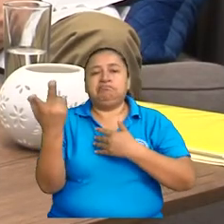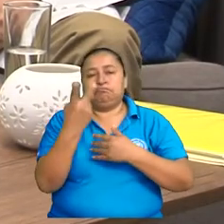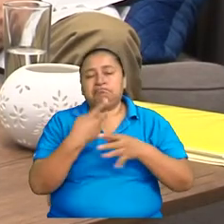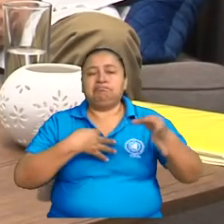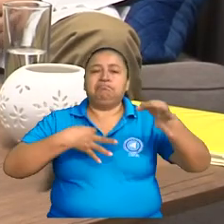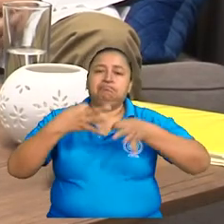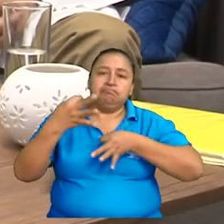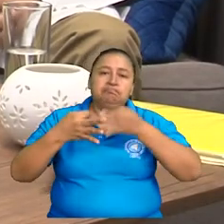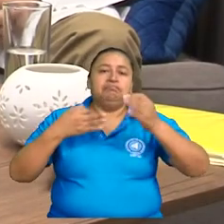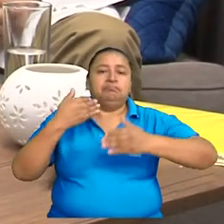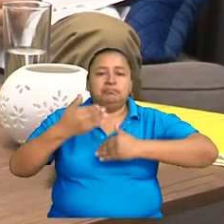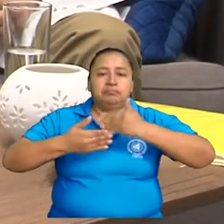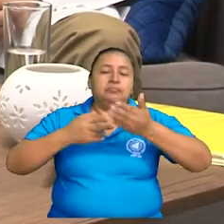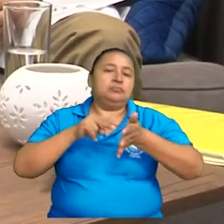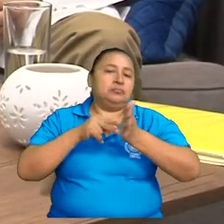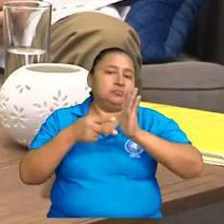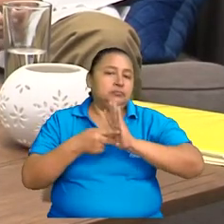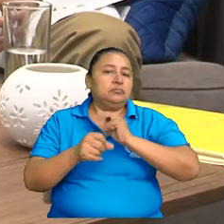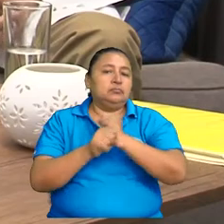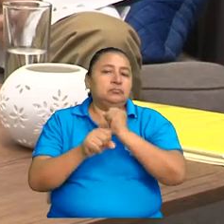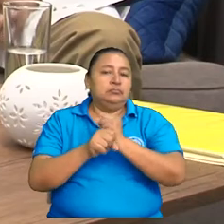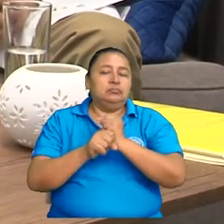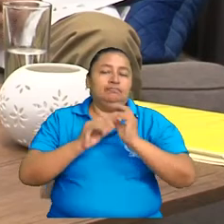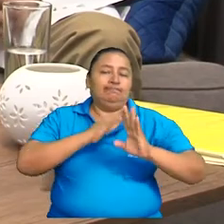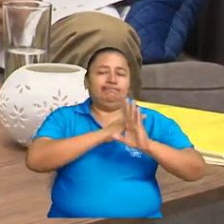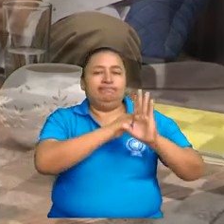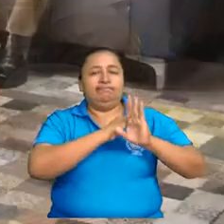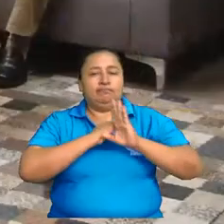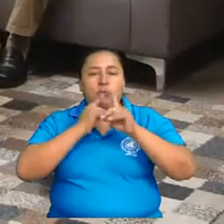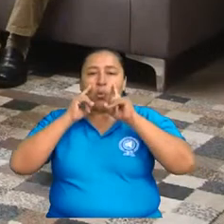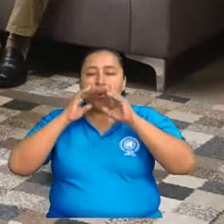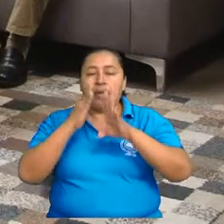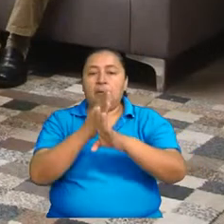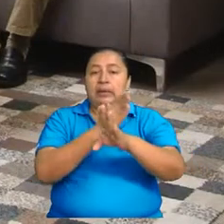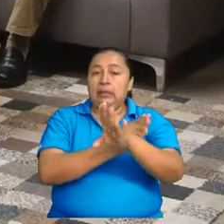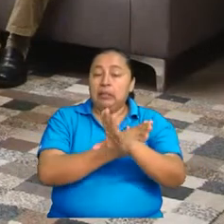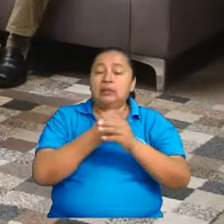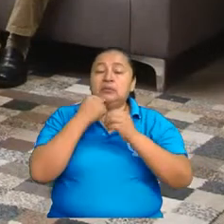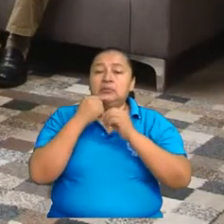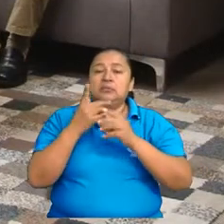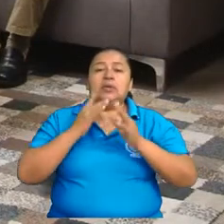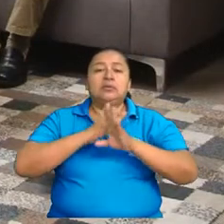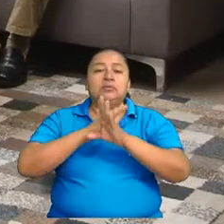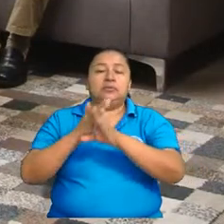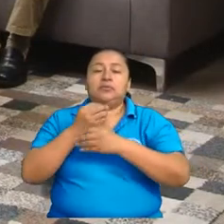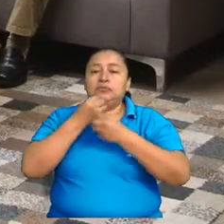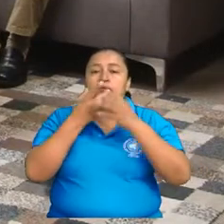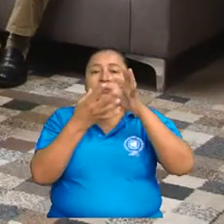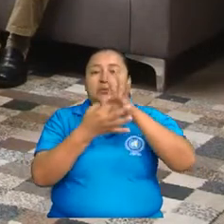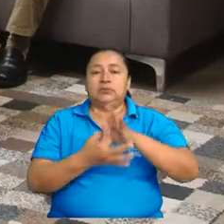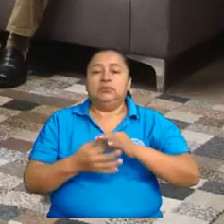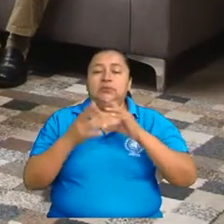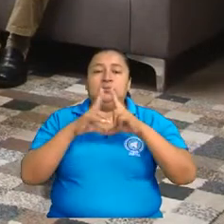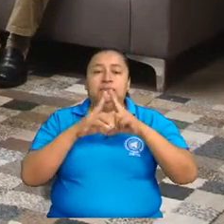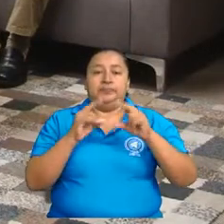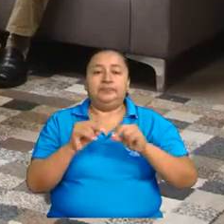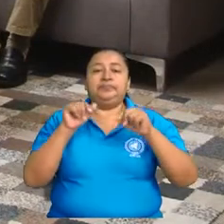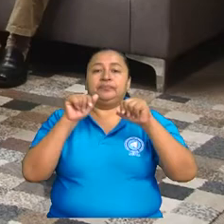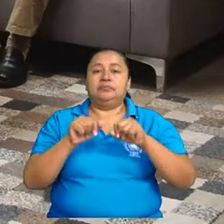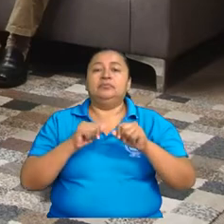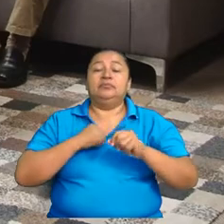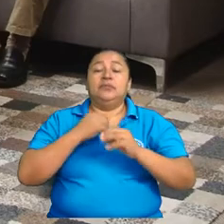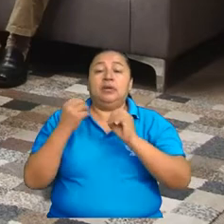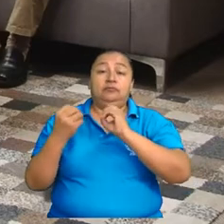explicando paso a paso lo que significa el trabajo de contención, prevención e información del sistema nicaragüense de salud ante